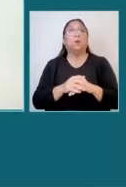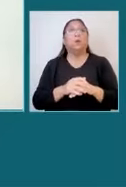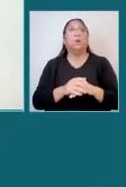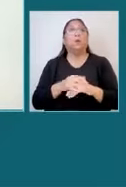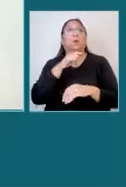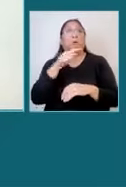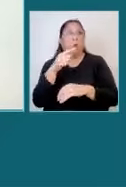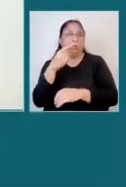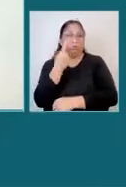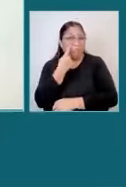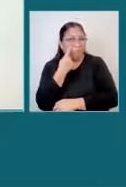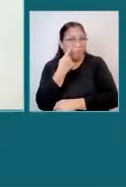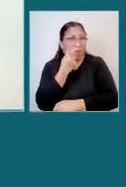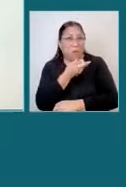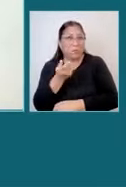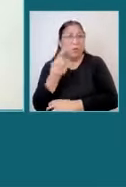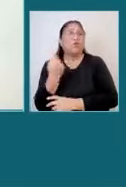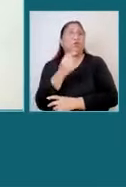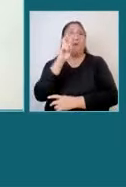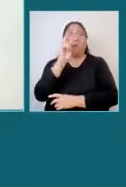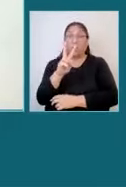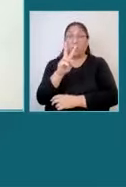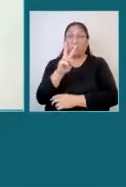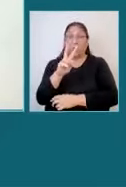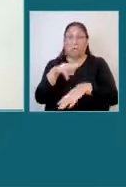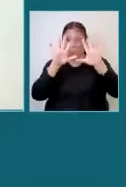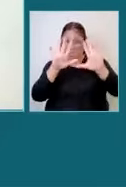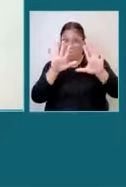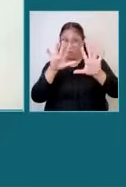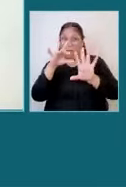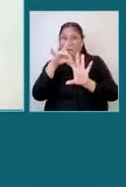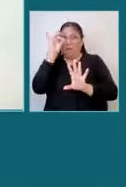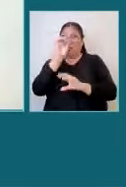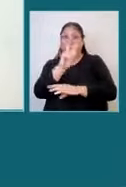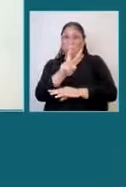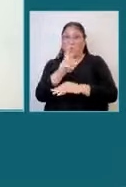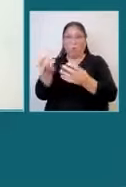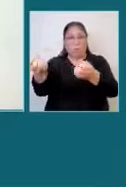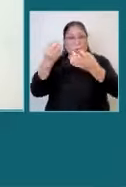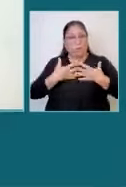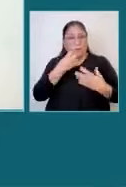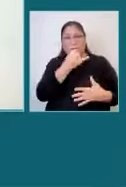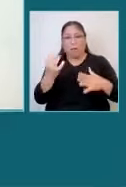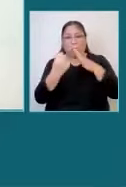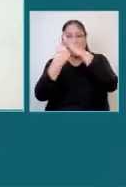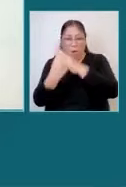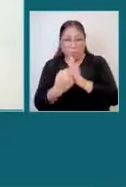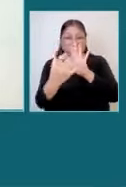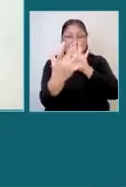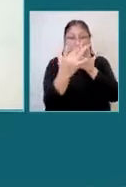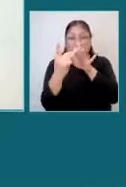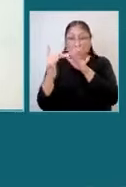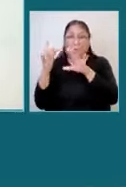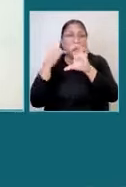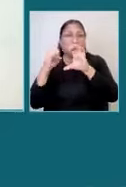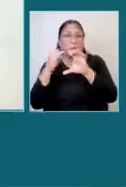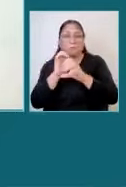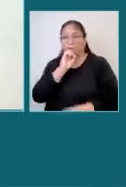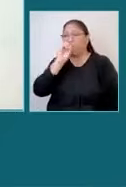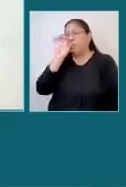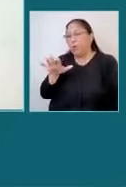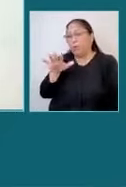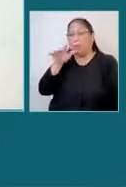Lo curioso es que solo 2 de cada 10 niños que reciben tipo de abuso online se lo cuenta algún